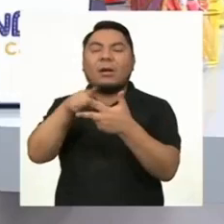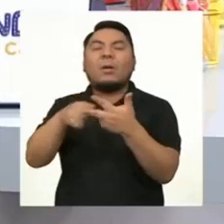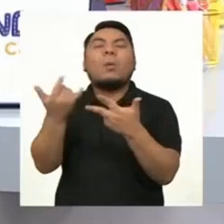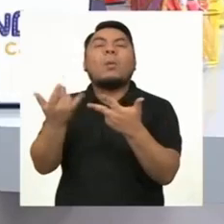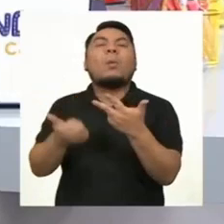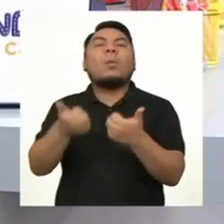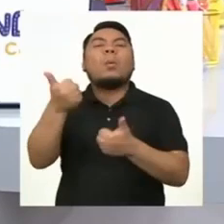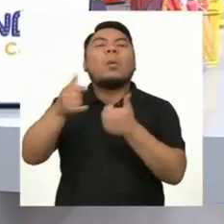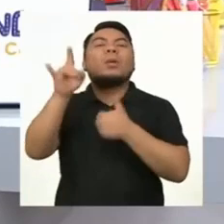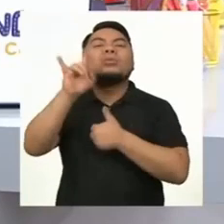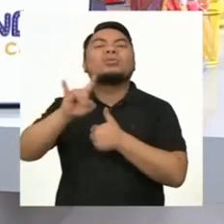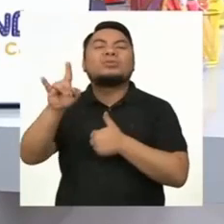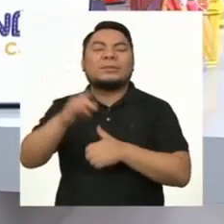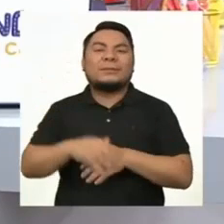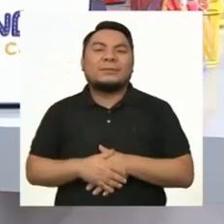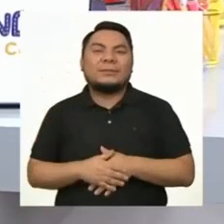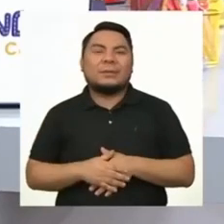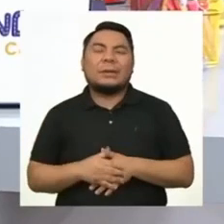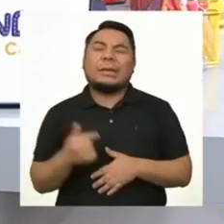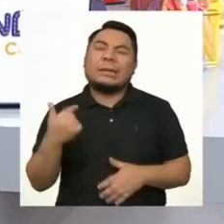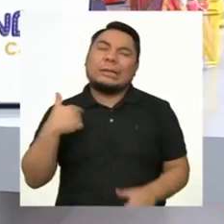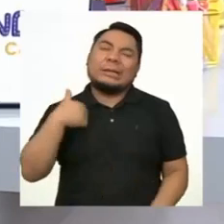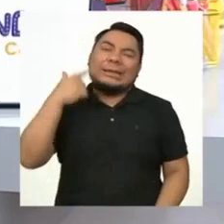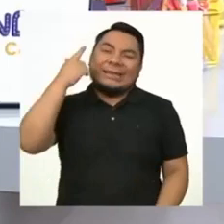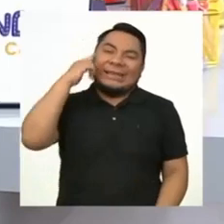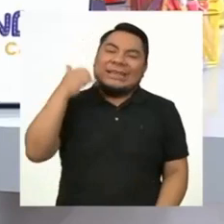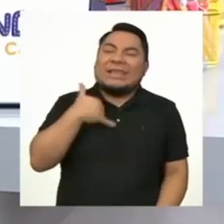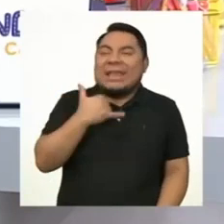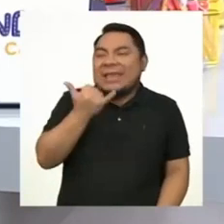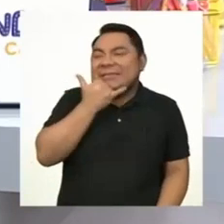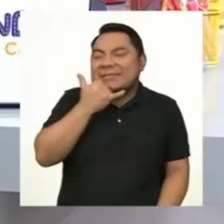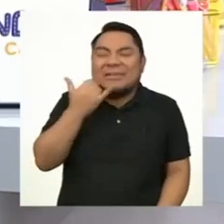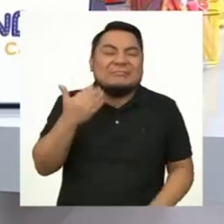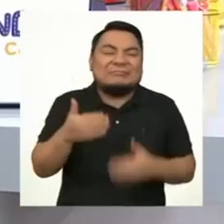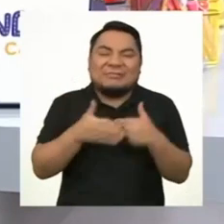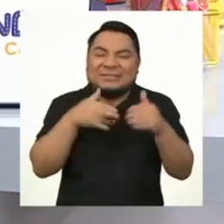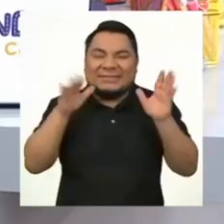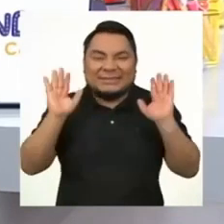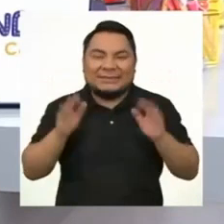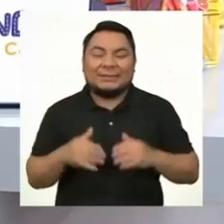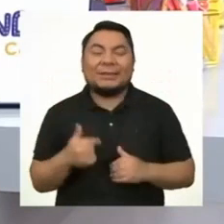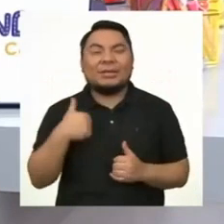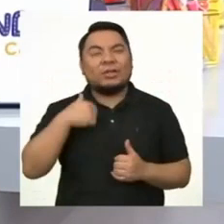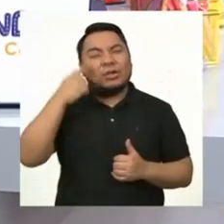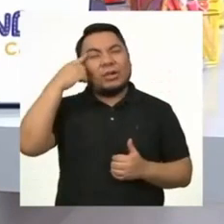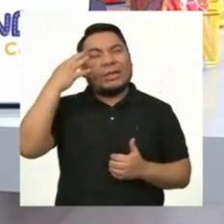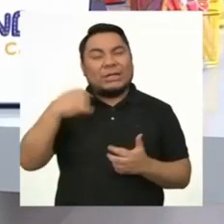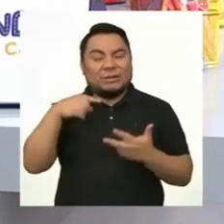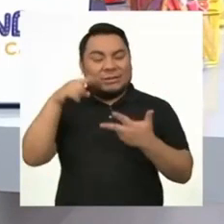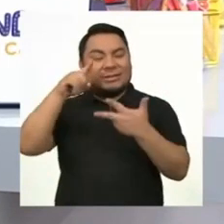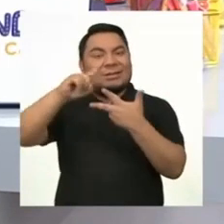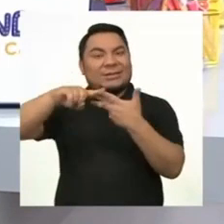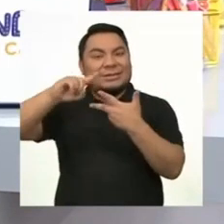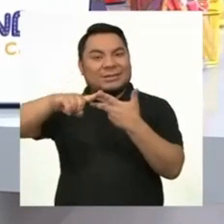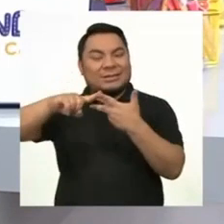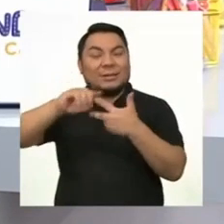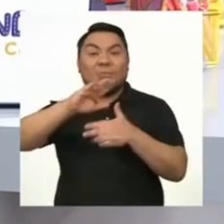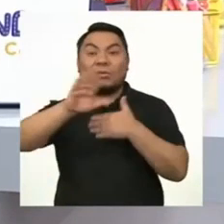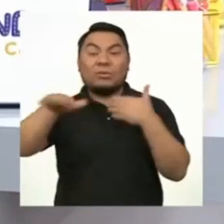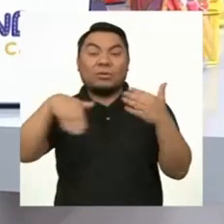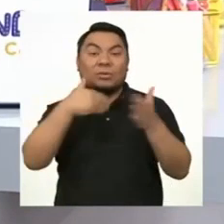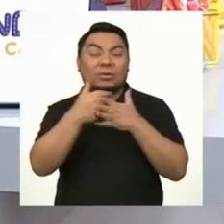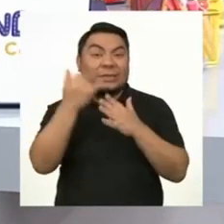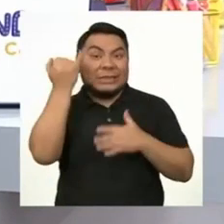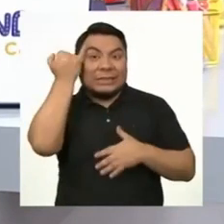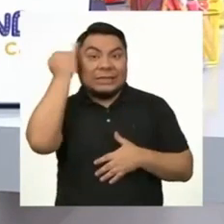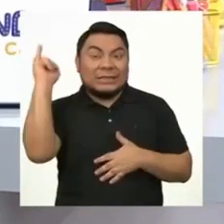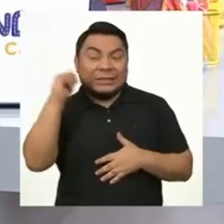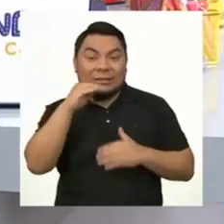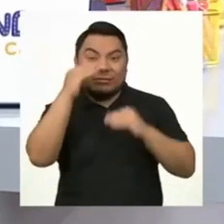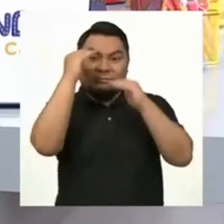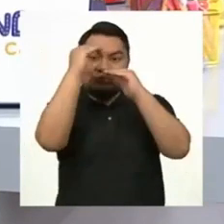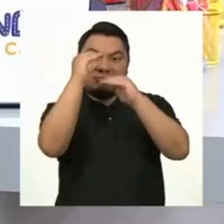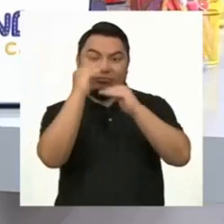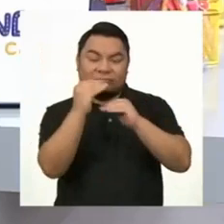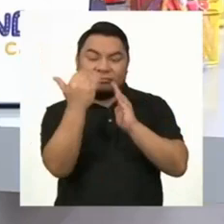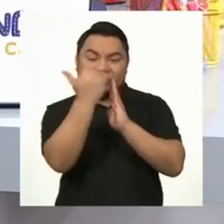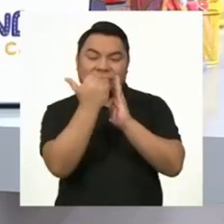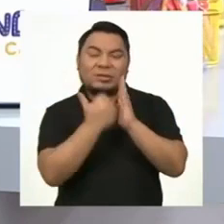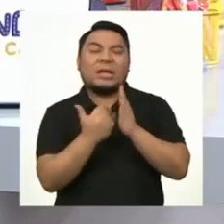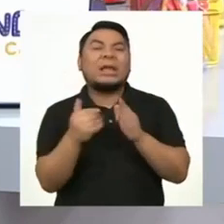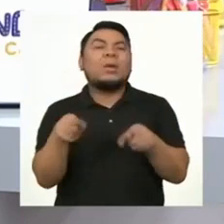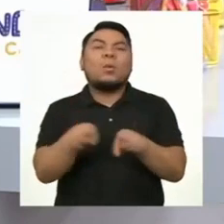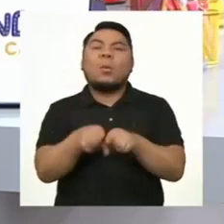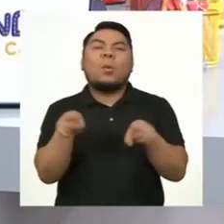leer? Como ya perdí el miedo de equivocarme en televisión nacional, voy a decir que el segundo, porque todas las ideas, si bien están enumeradas, tienen la